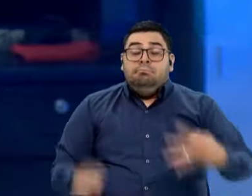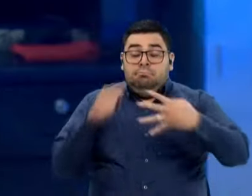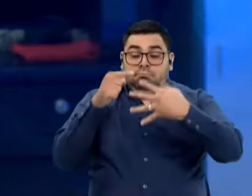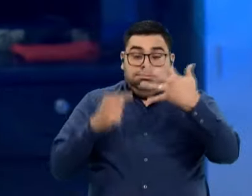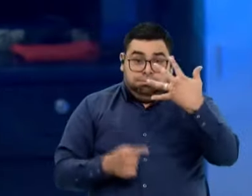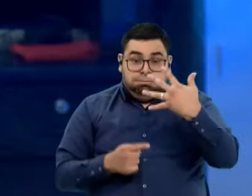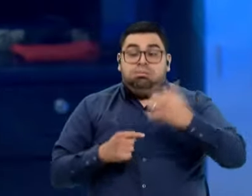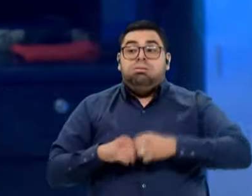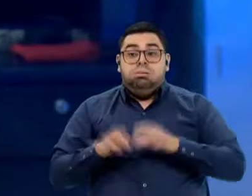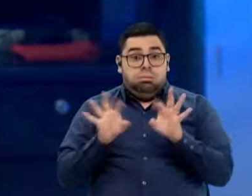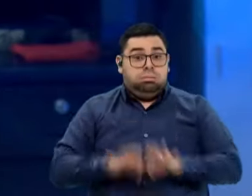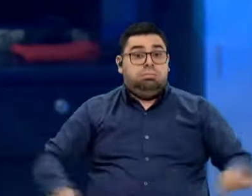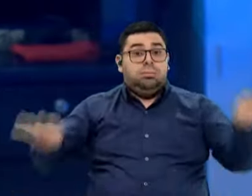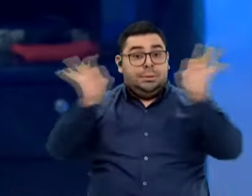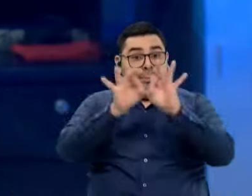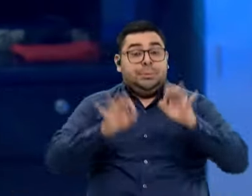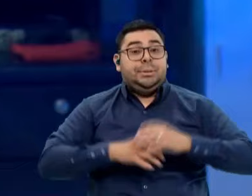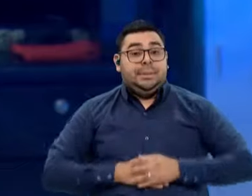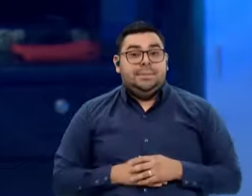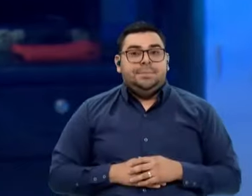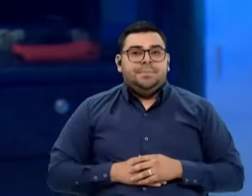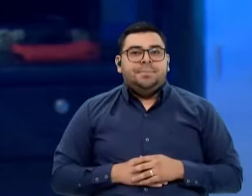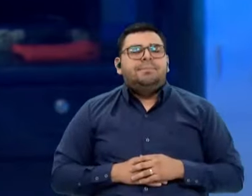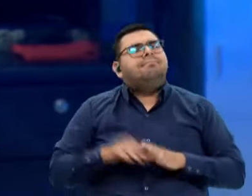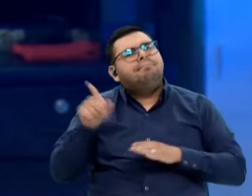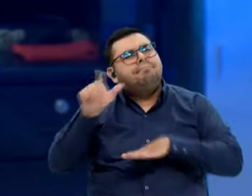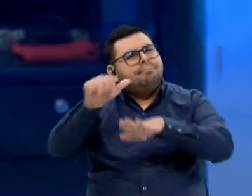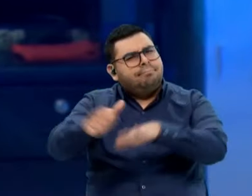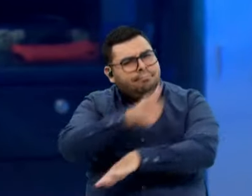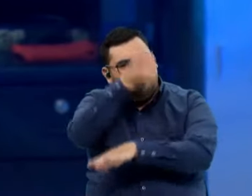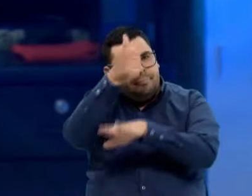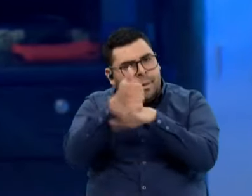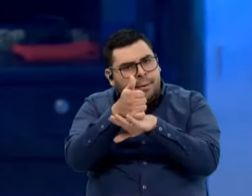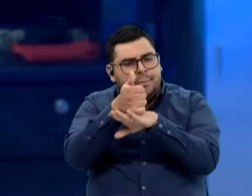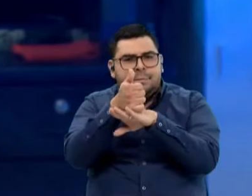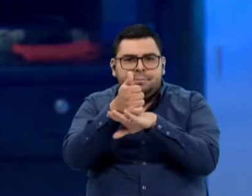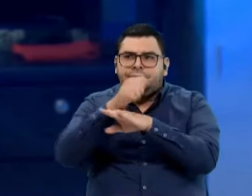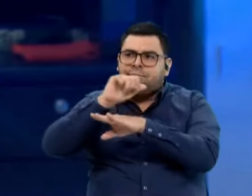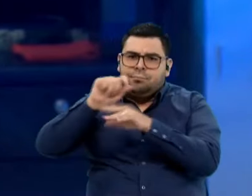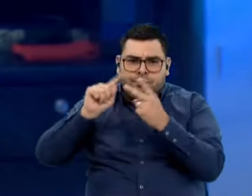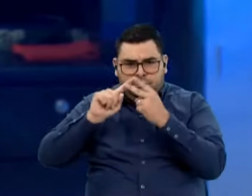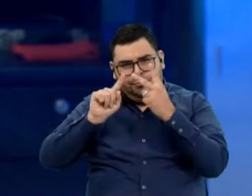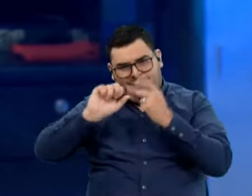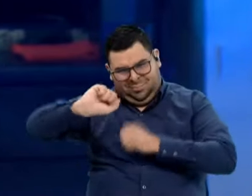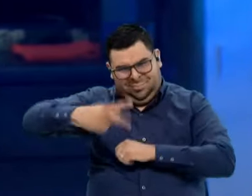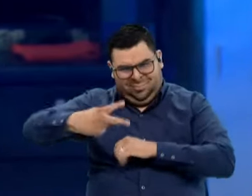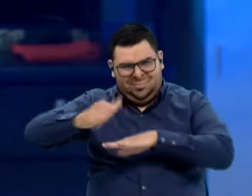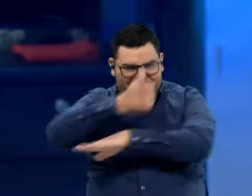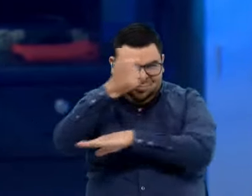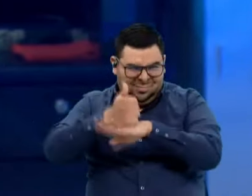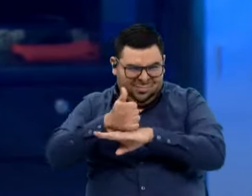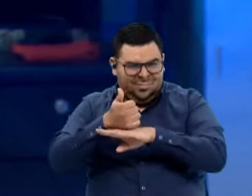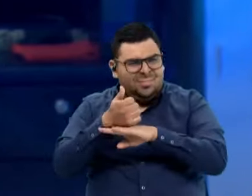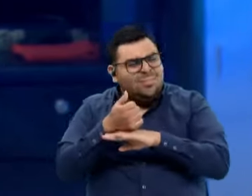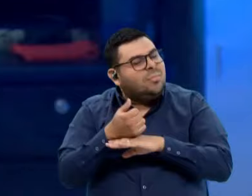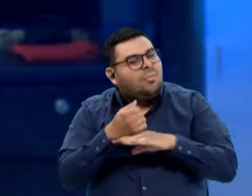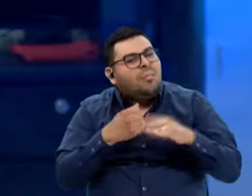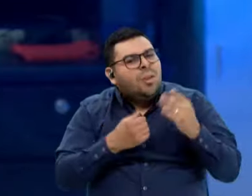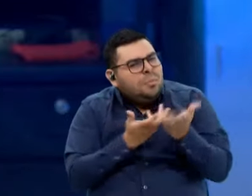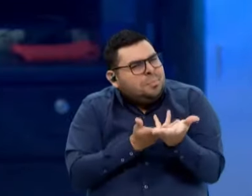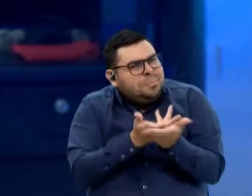pero ¿qué recomendaciones desde la dirección y la subdirección para la gestión de riesgo se pueden dar a los